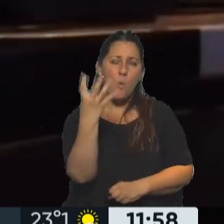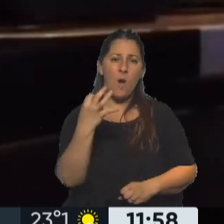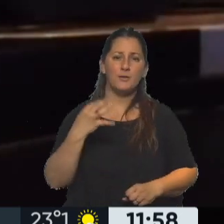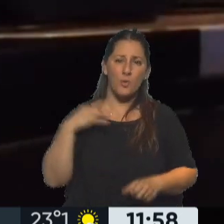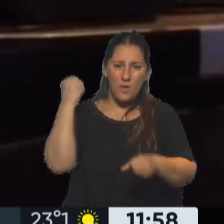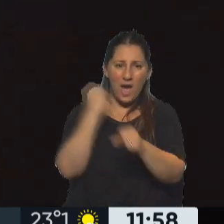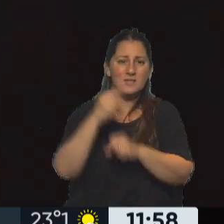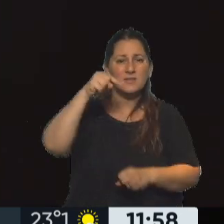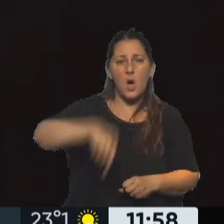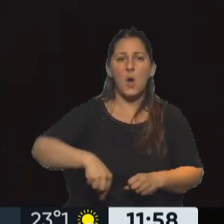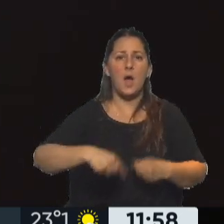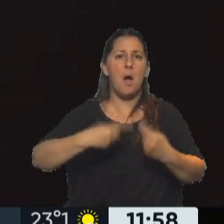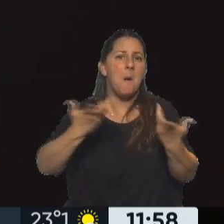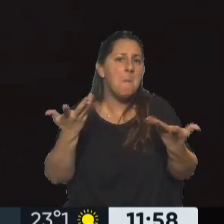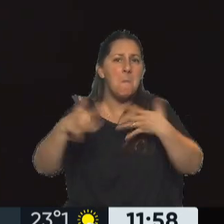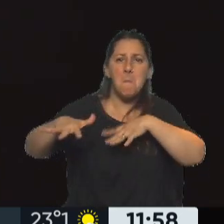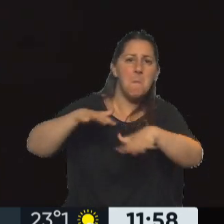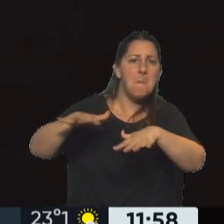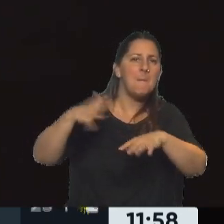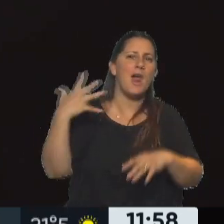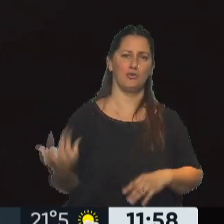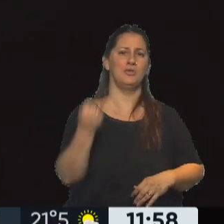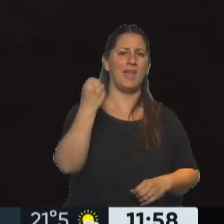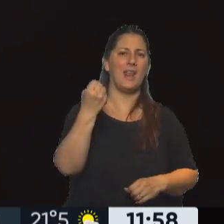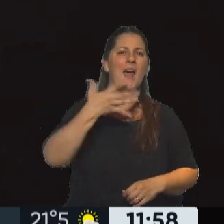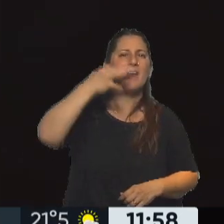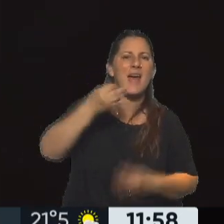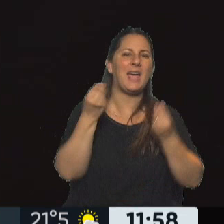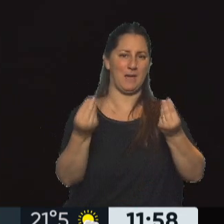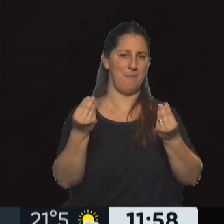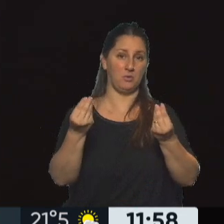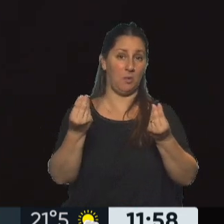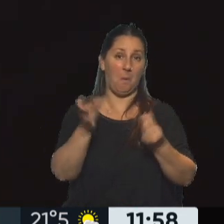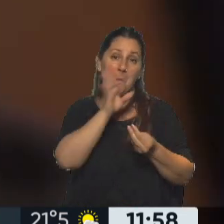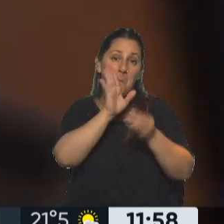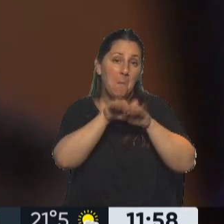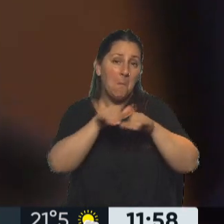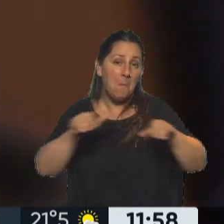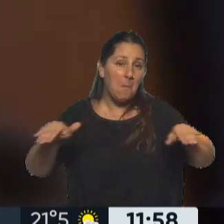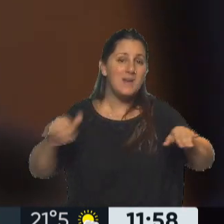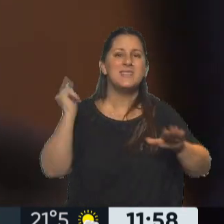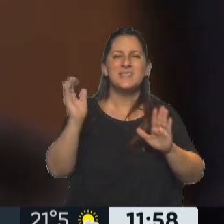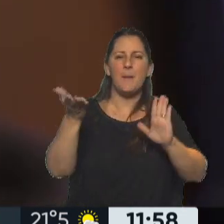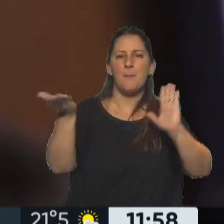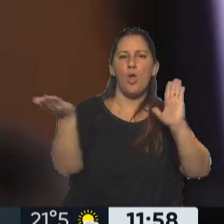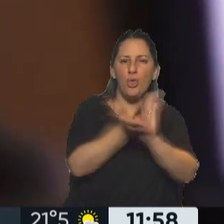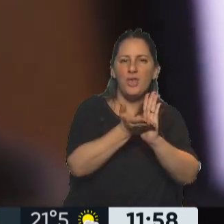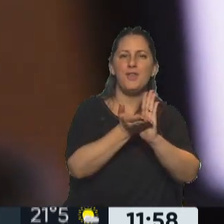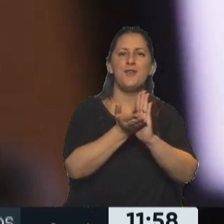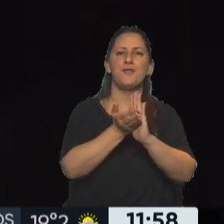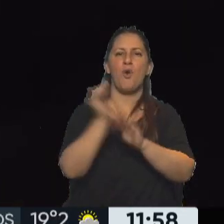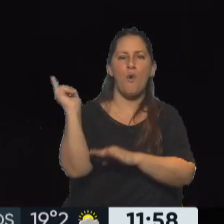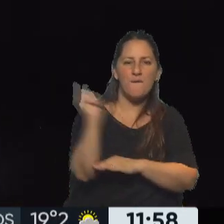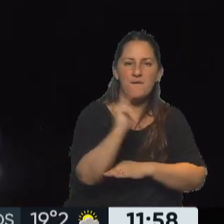todavía no se hizo absolutamente nada en pos de la verdad. Tenemos los discos rígidos, las imágenes,